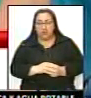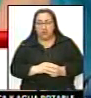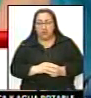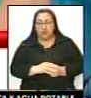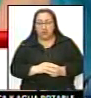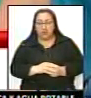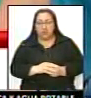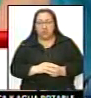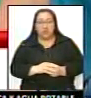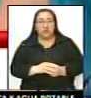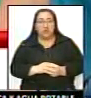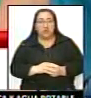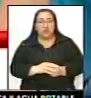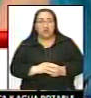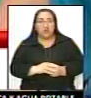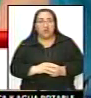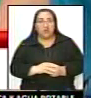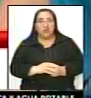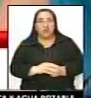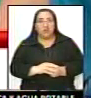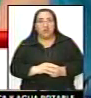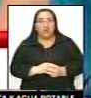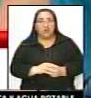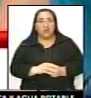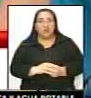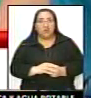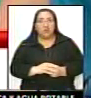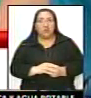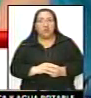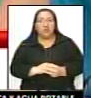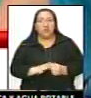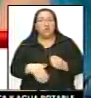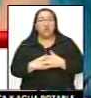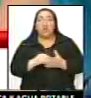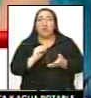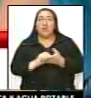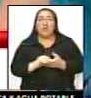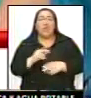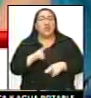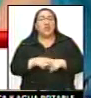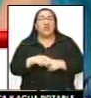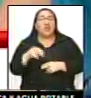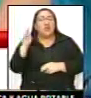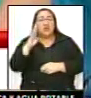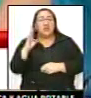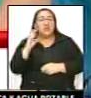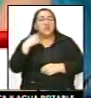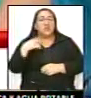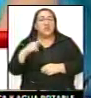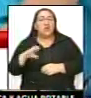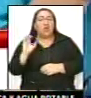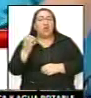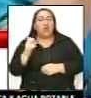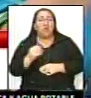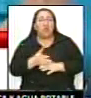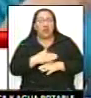esto pasa en todos los países de América Latina. Uno ve las emisiones de Argentina, de Brasil, de México, de Chile, de Colombia, y cuando